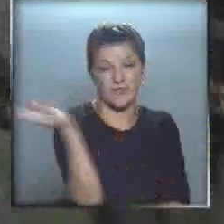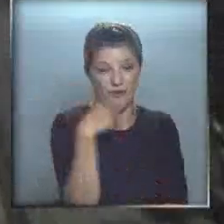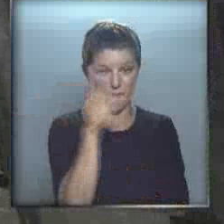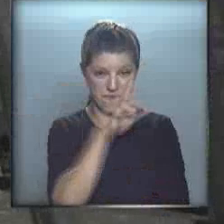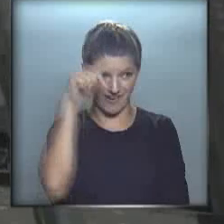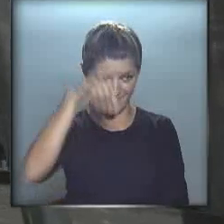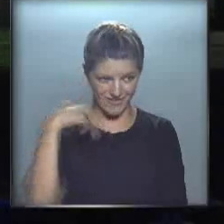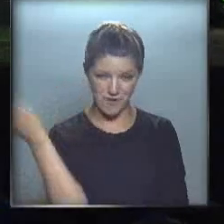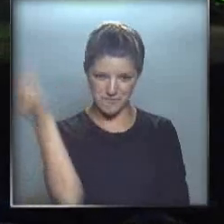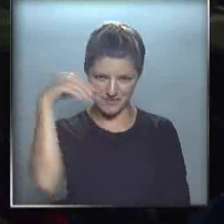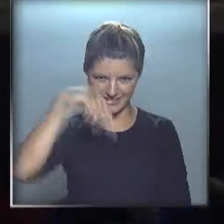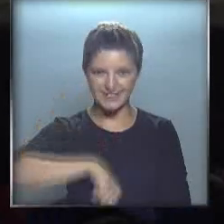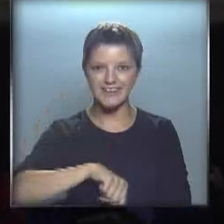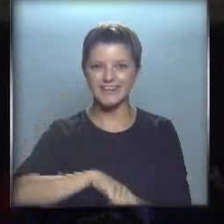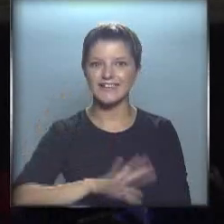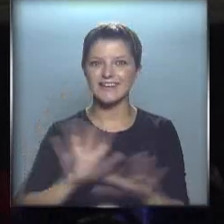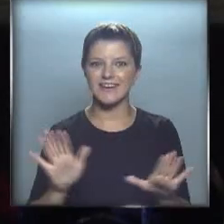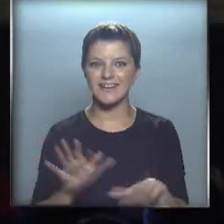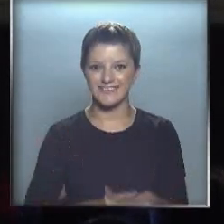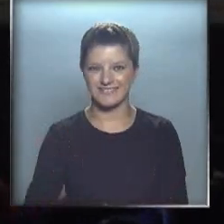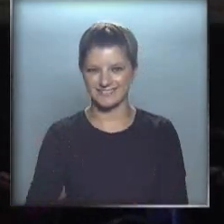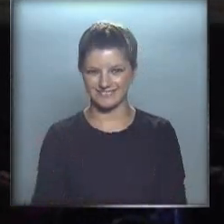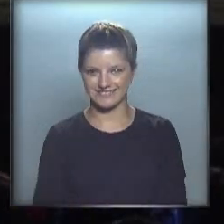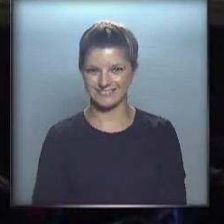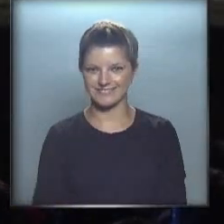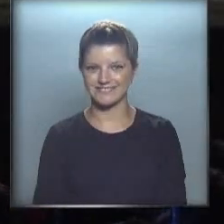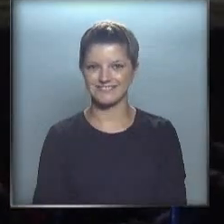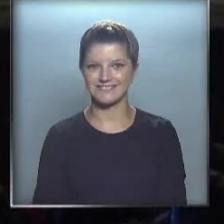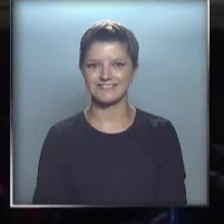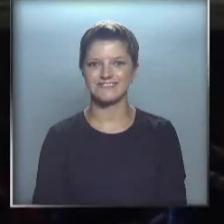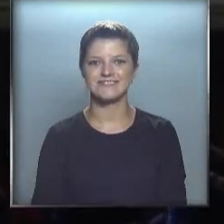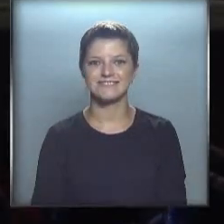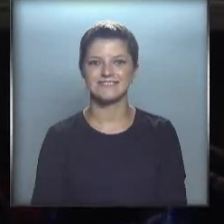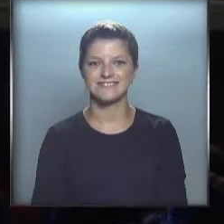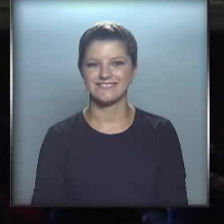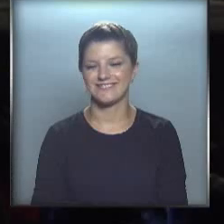Chicas que están acá. No, pero no le puedo decir que no. Perdona. Ah, muy bien.